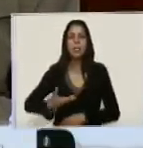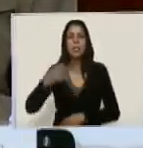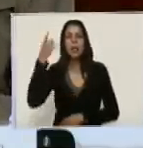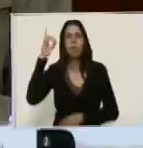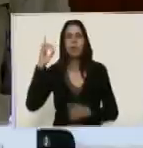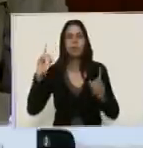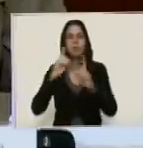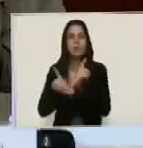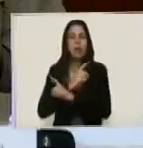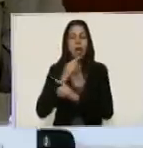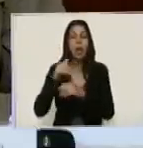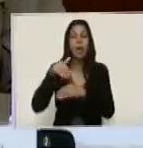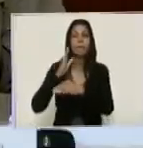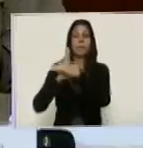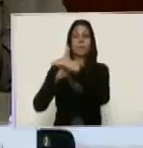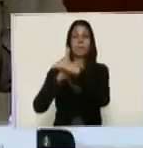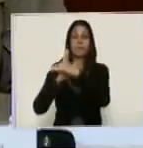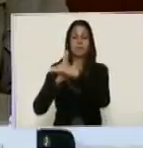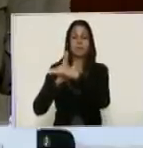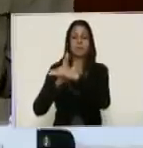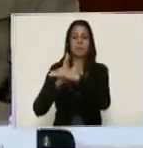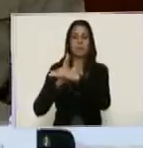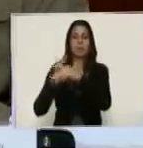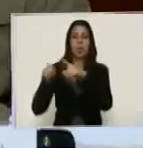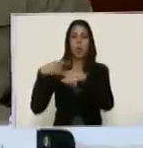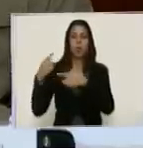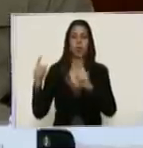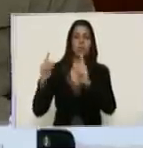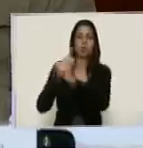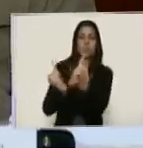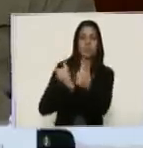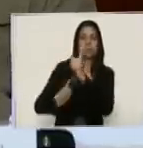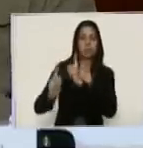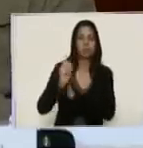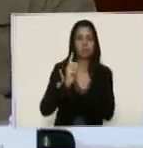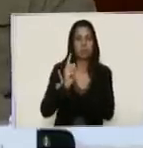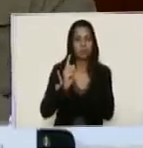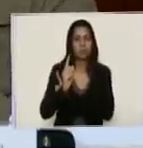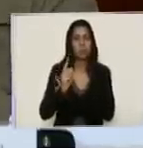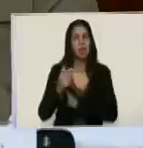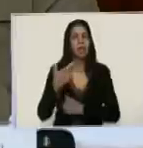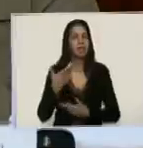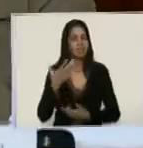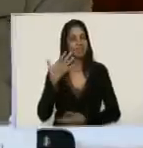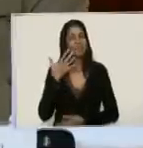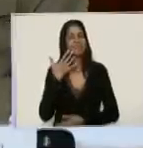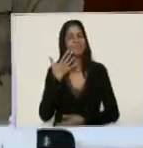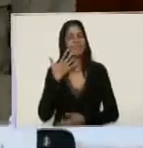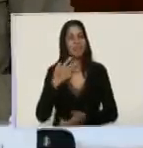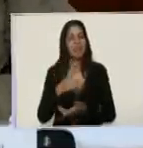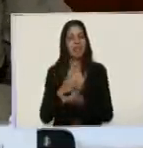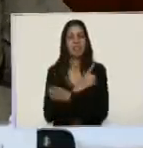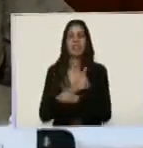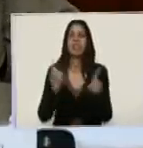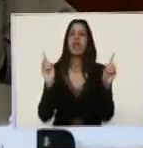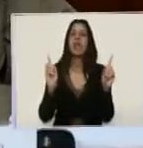que lo suspendieron y pusieron a otro. ¿Ah? La democracia.